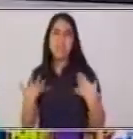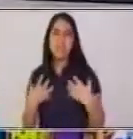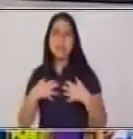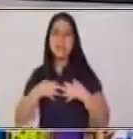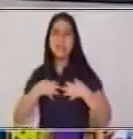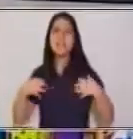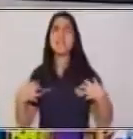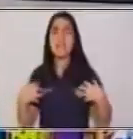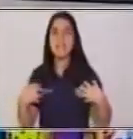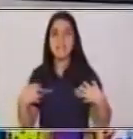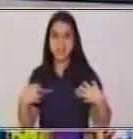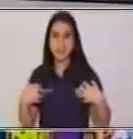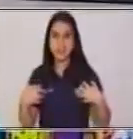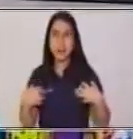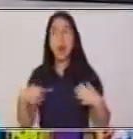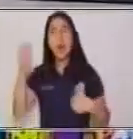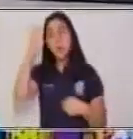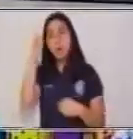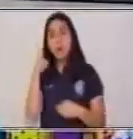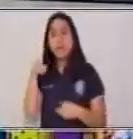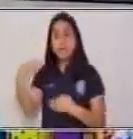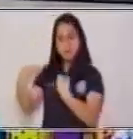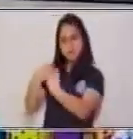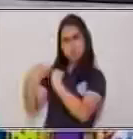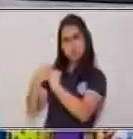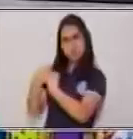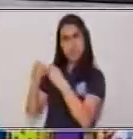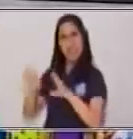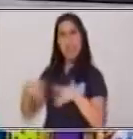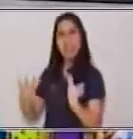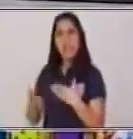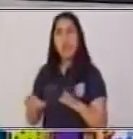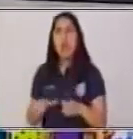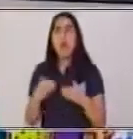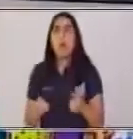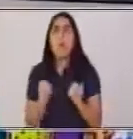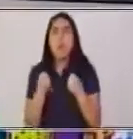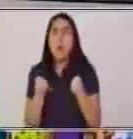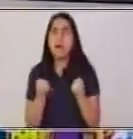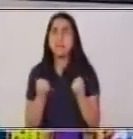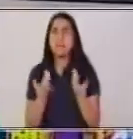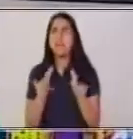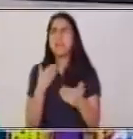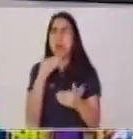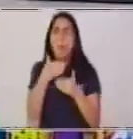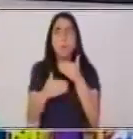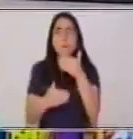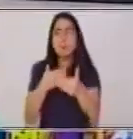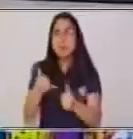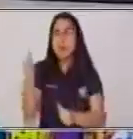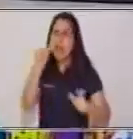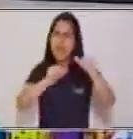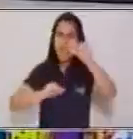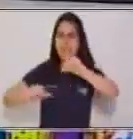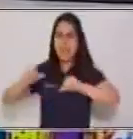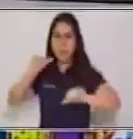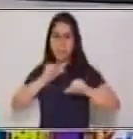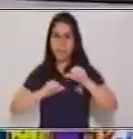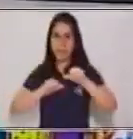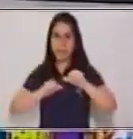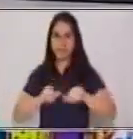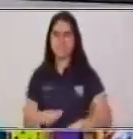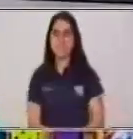elaborar un procedimiento químico, ¿verdad? Entonces van a ir paso a paso, nos van diciendo qué es lo que debe